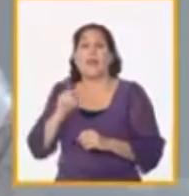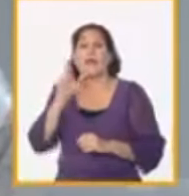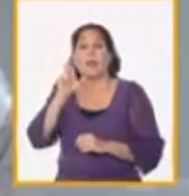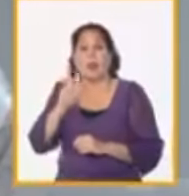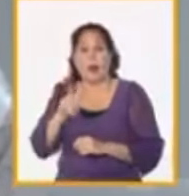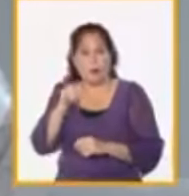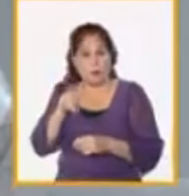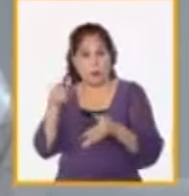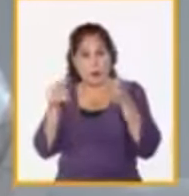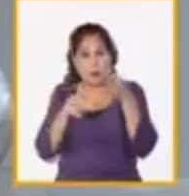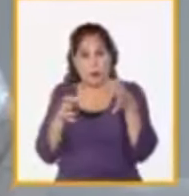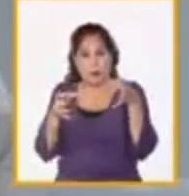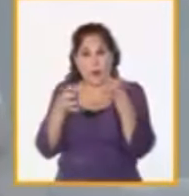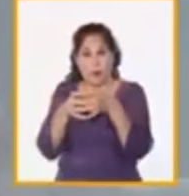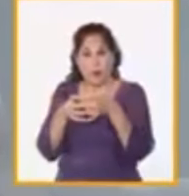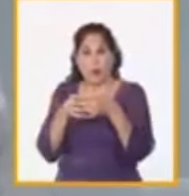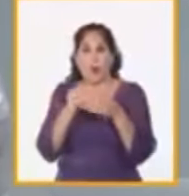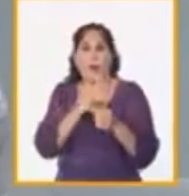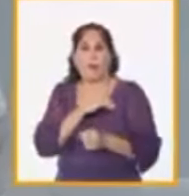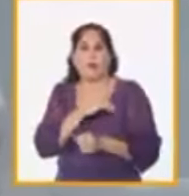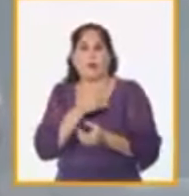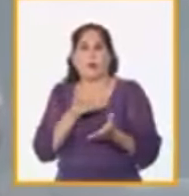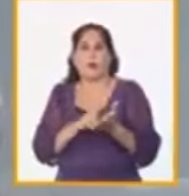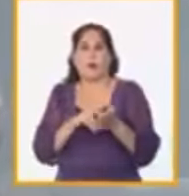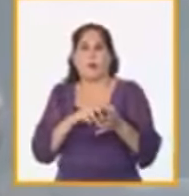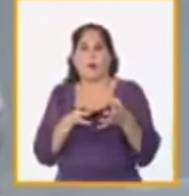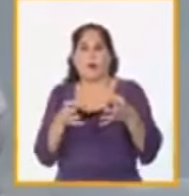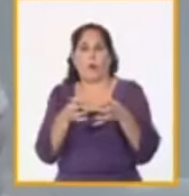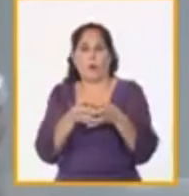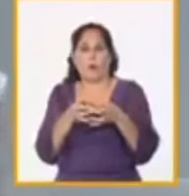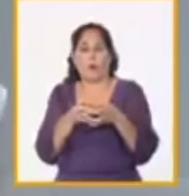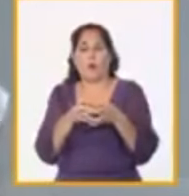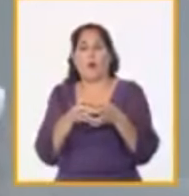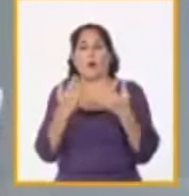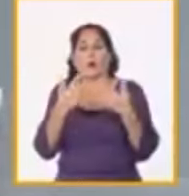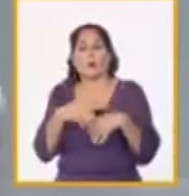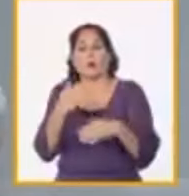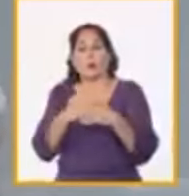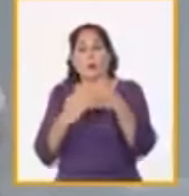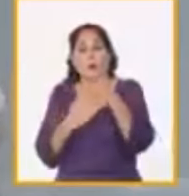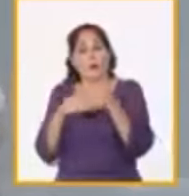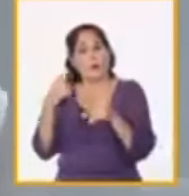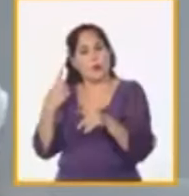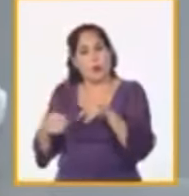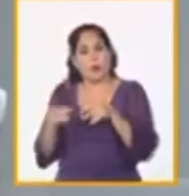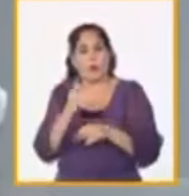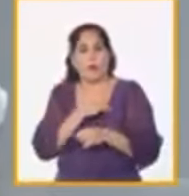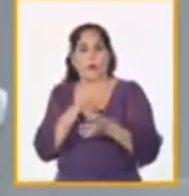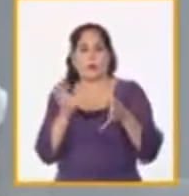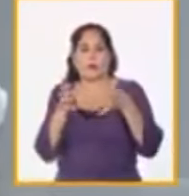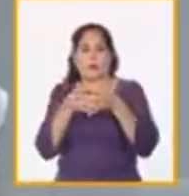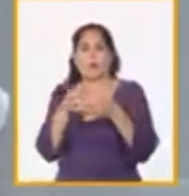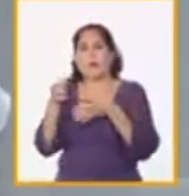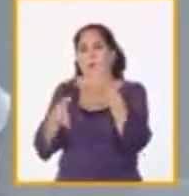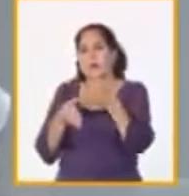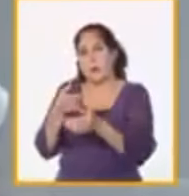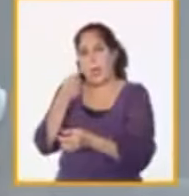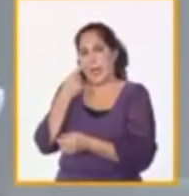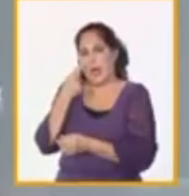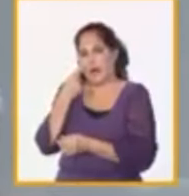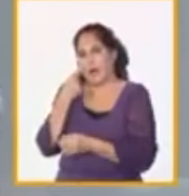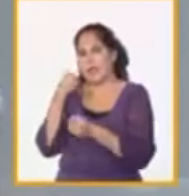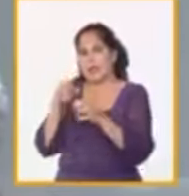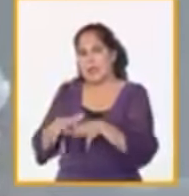con nosotros los diputados que son miembros de la Comisión de Industria y Construcciones y los otros diputados. Y han participado con nosotros en